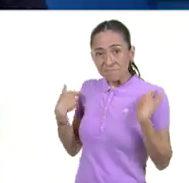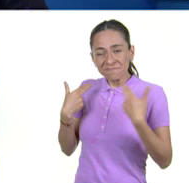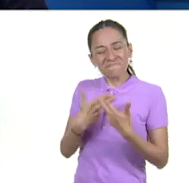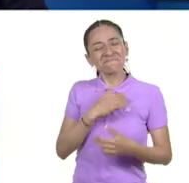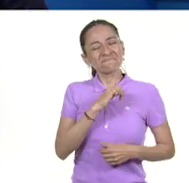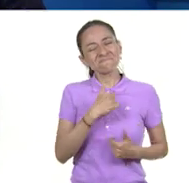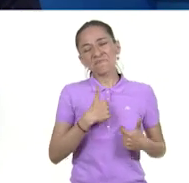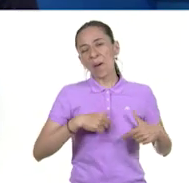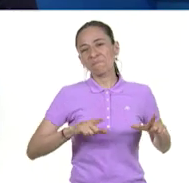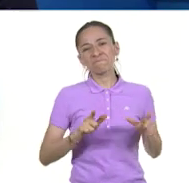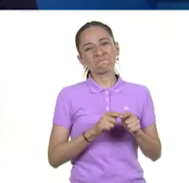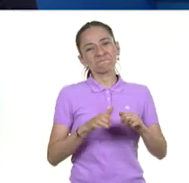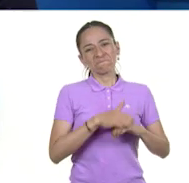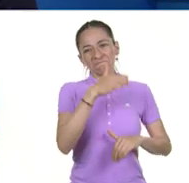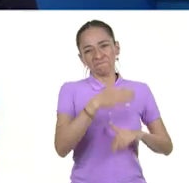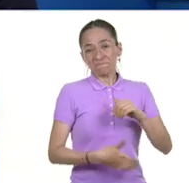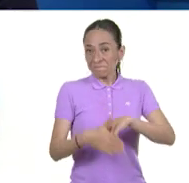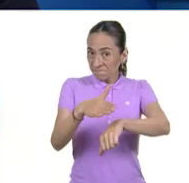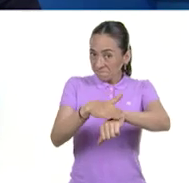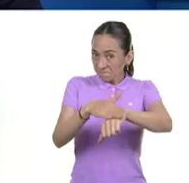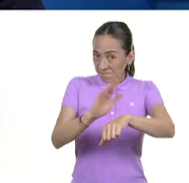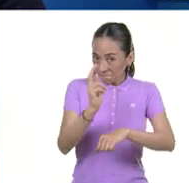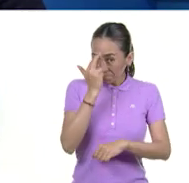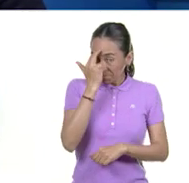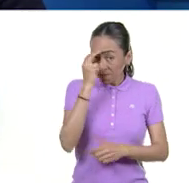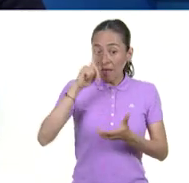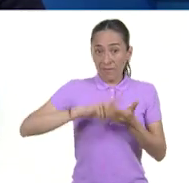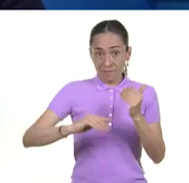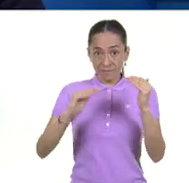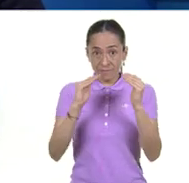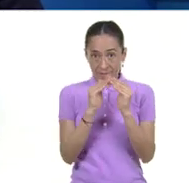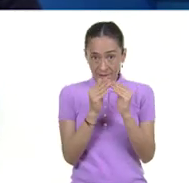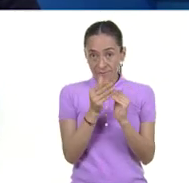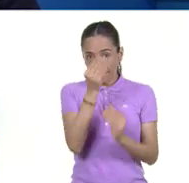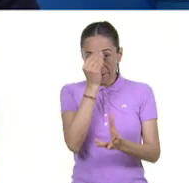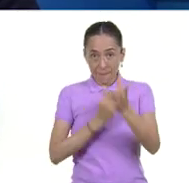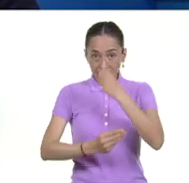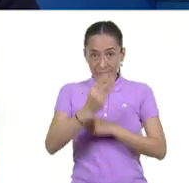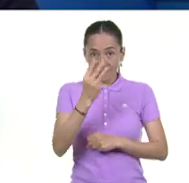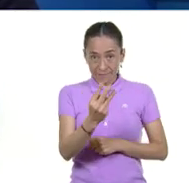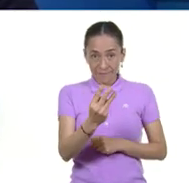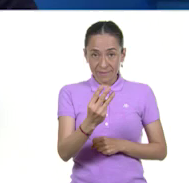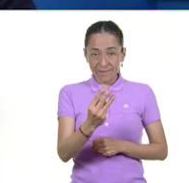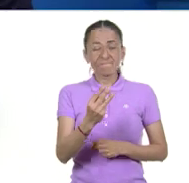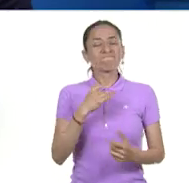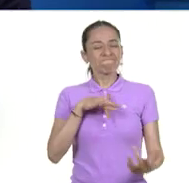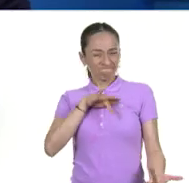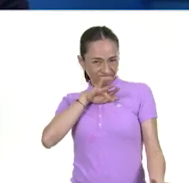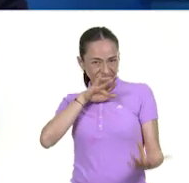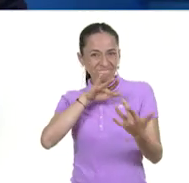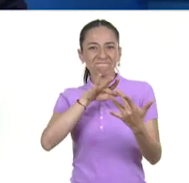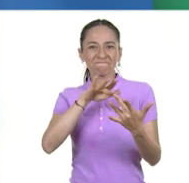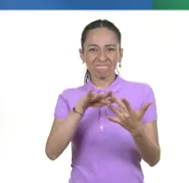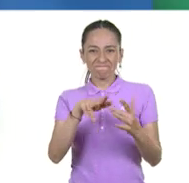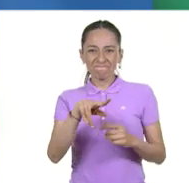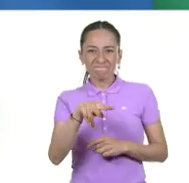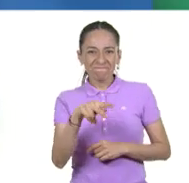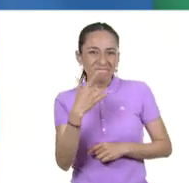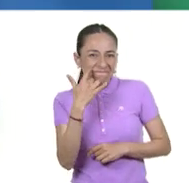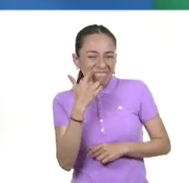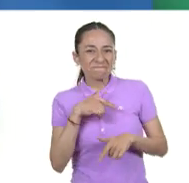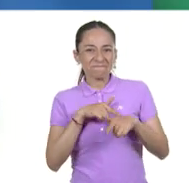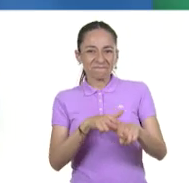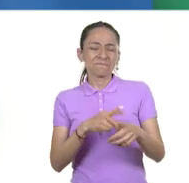sido todo. Y recuerden que para seguir aprendiendo en Casa 3, seguimos en contacto. Muchas gracias, Jenny. Muchas